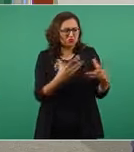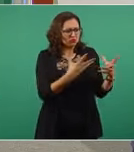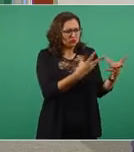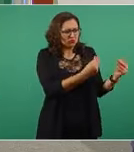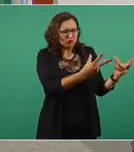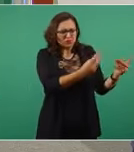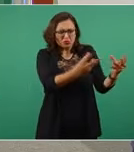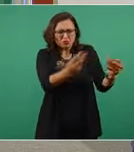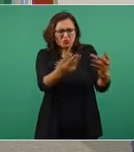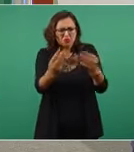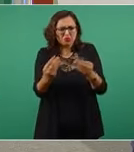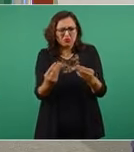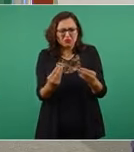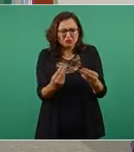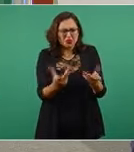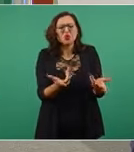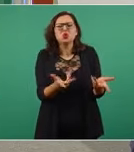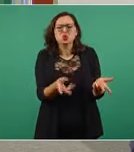un país